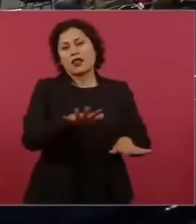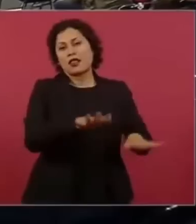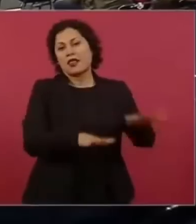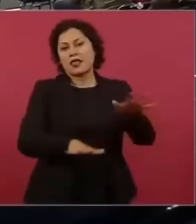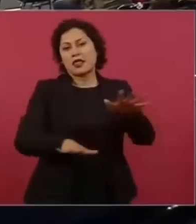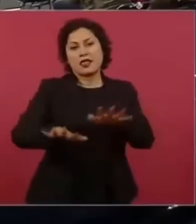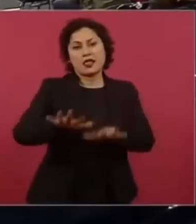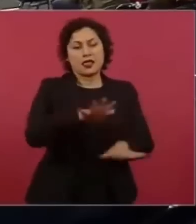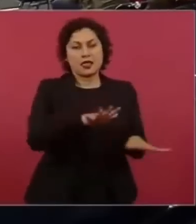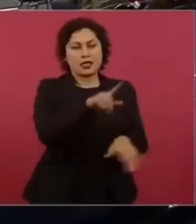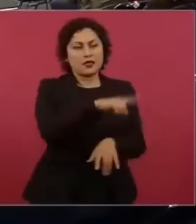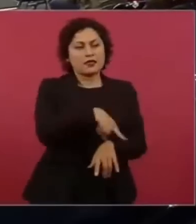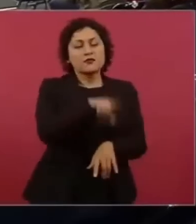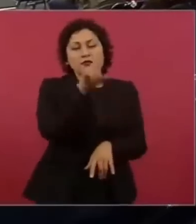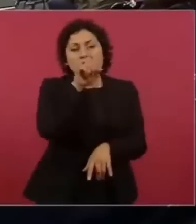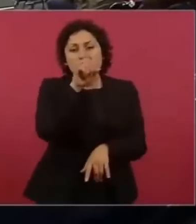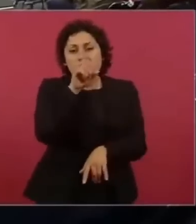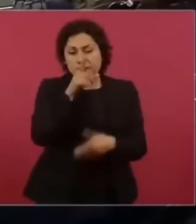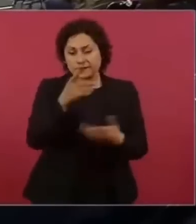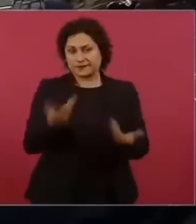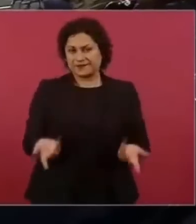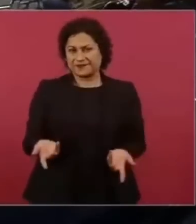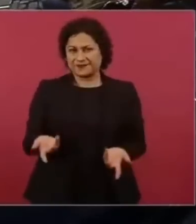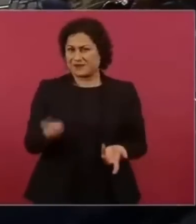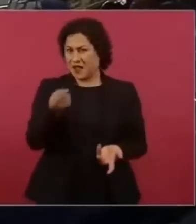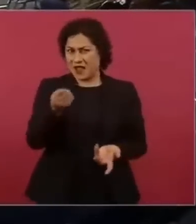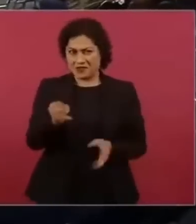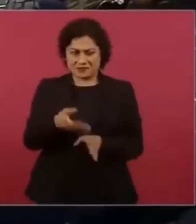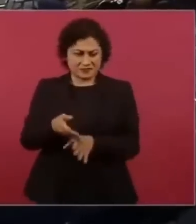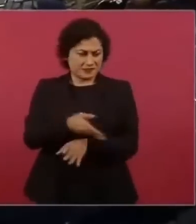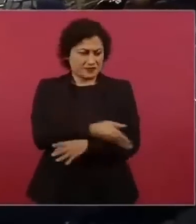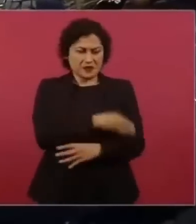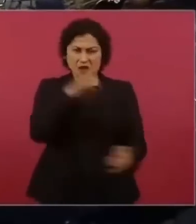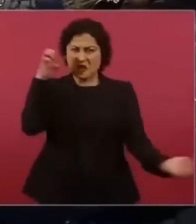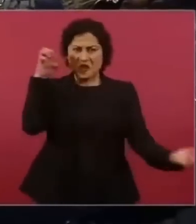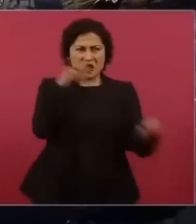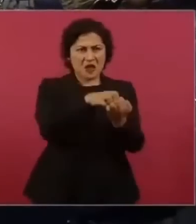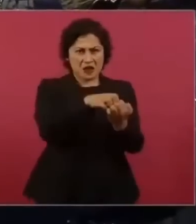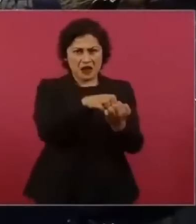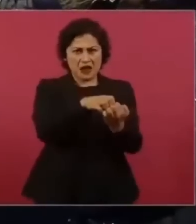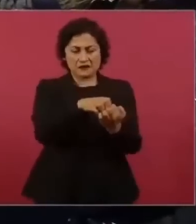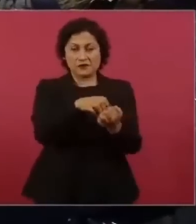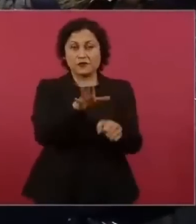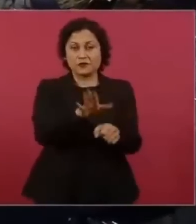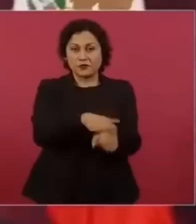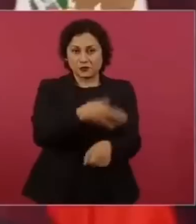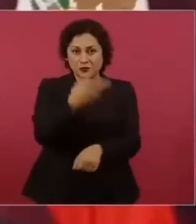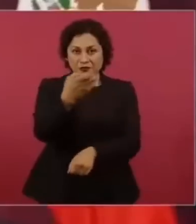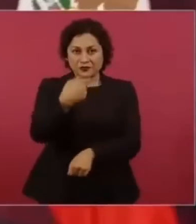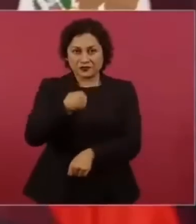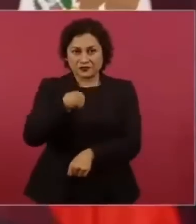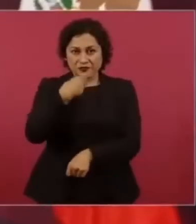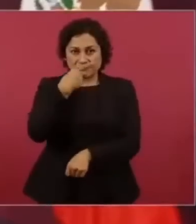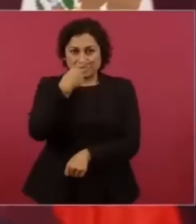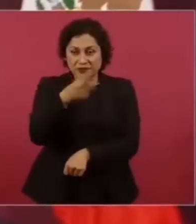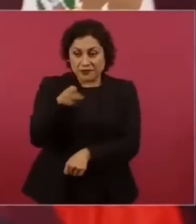Entonces, ¿por qué planteo de que es negocio? Pues por esto.